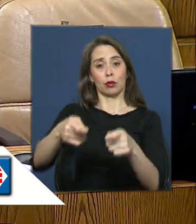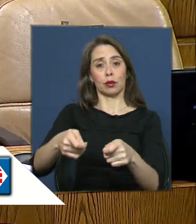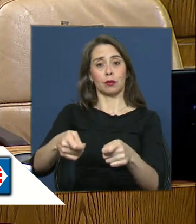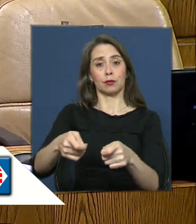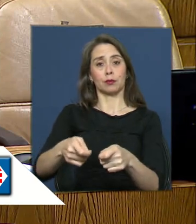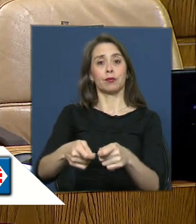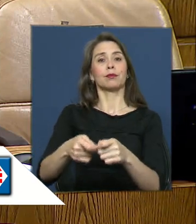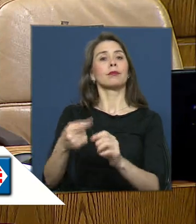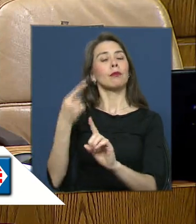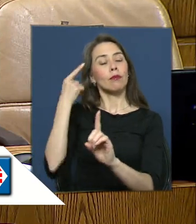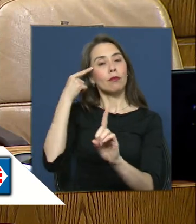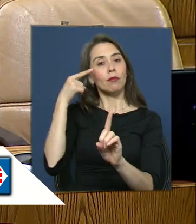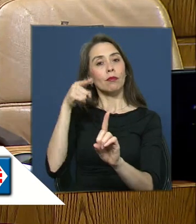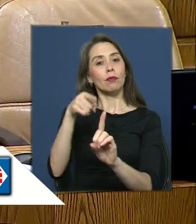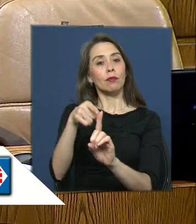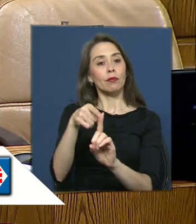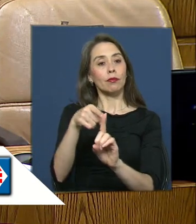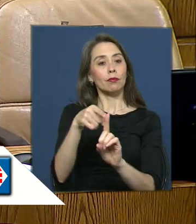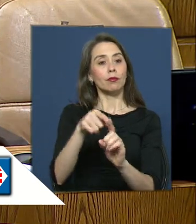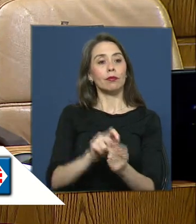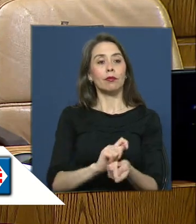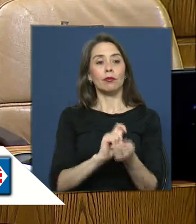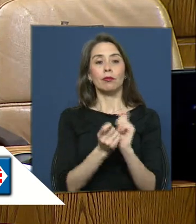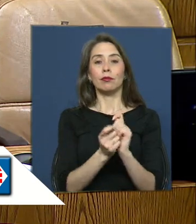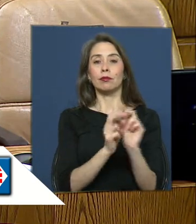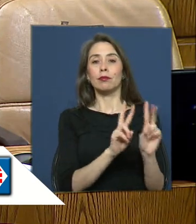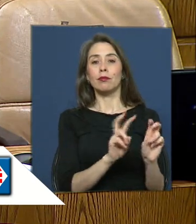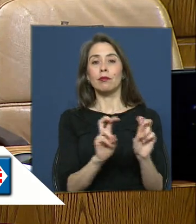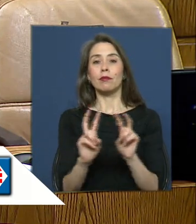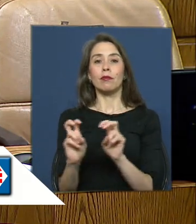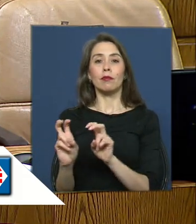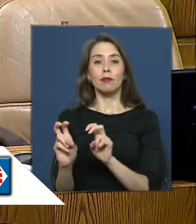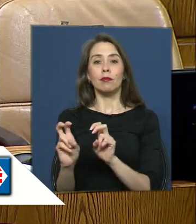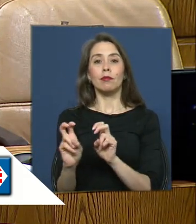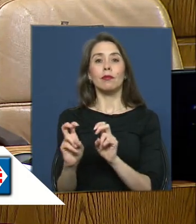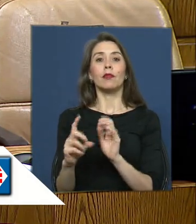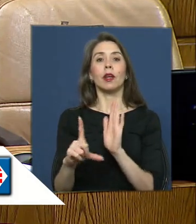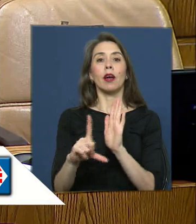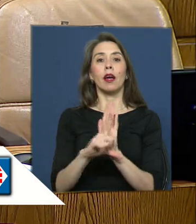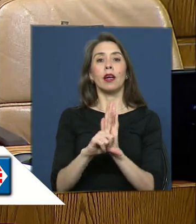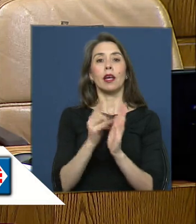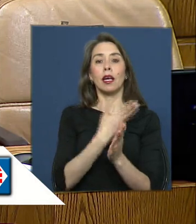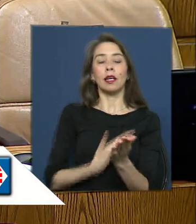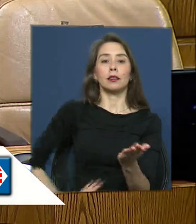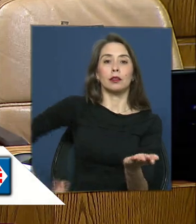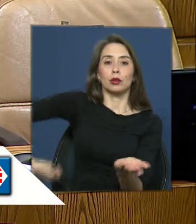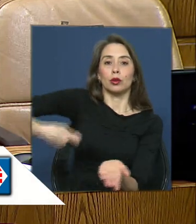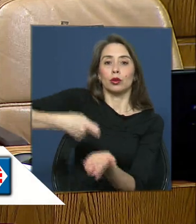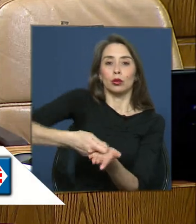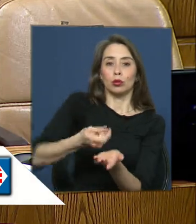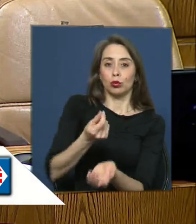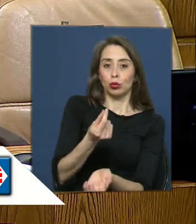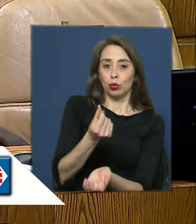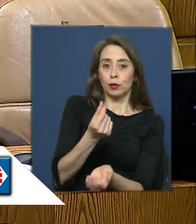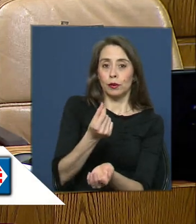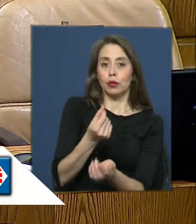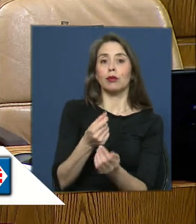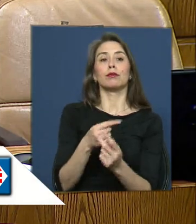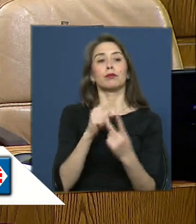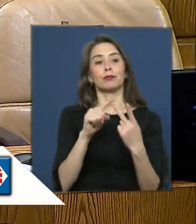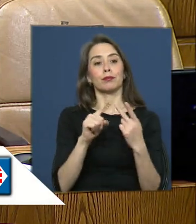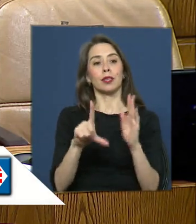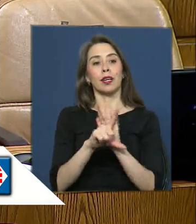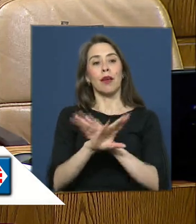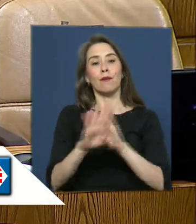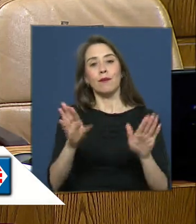como propósito modificar diversas materias relacionadas con la ley de subvenciones y la ley que busca poner fin